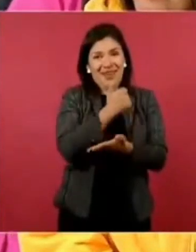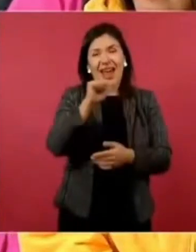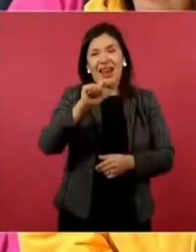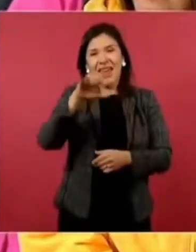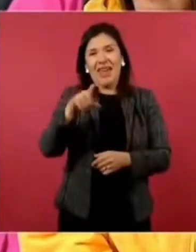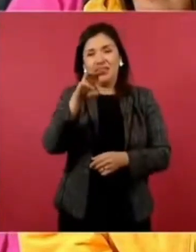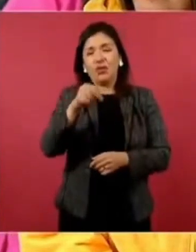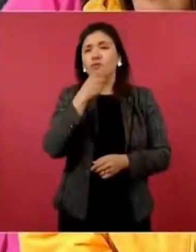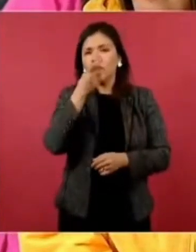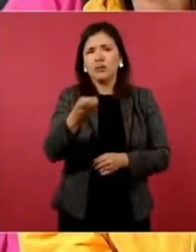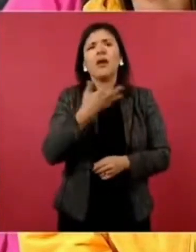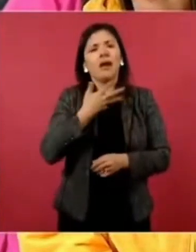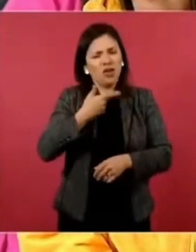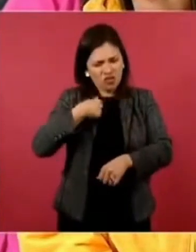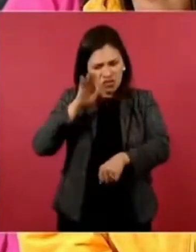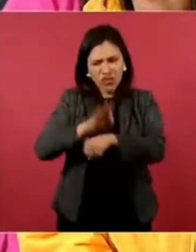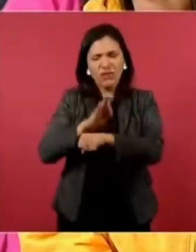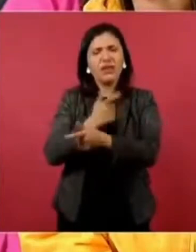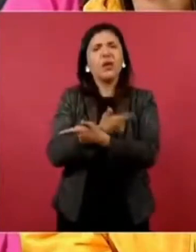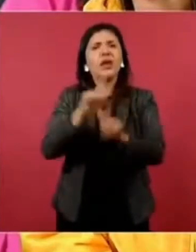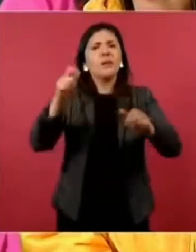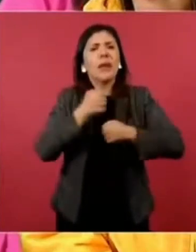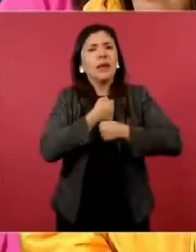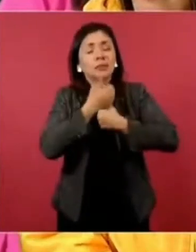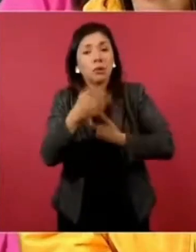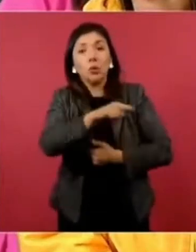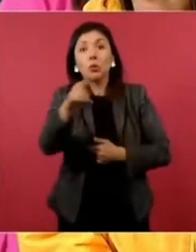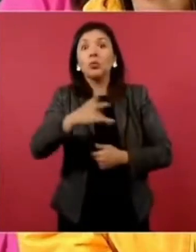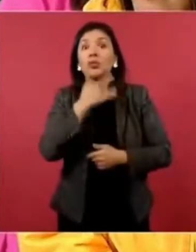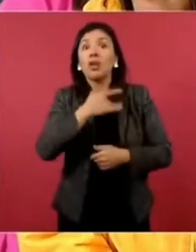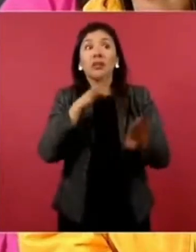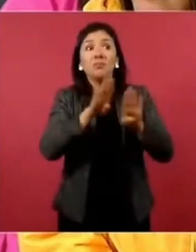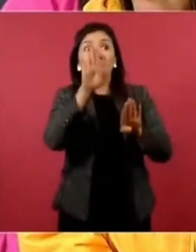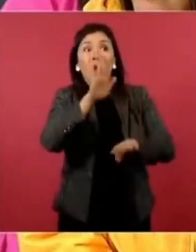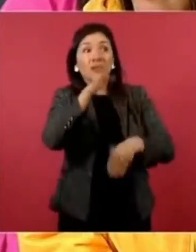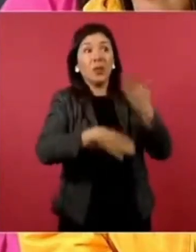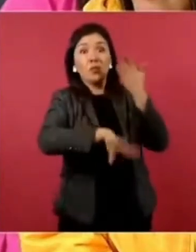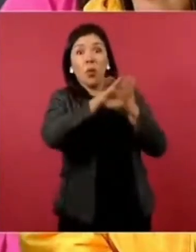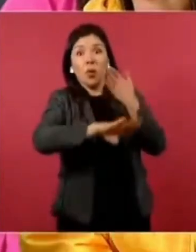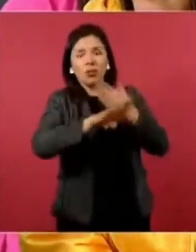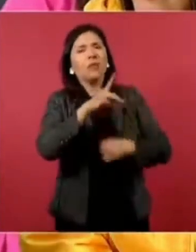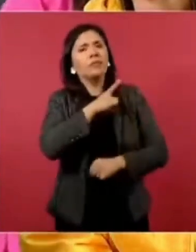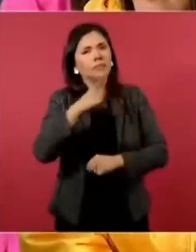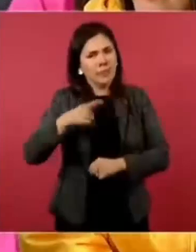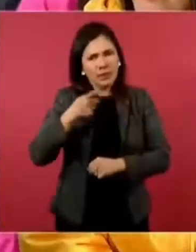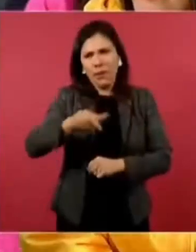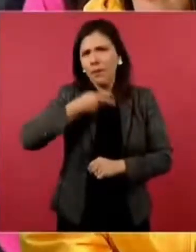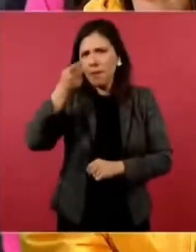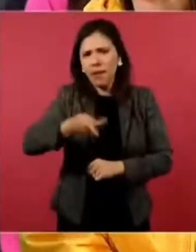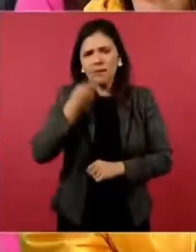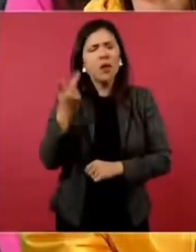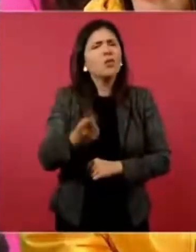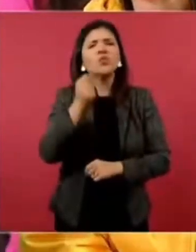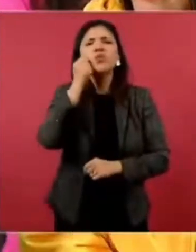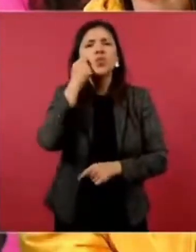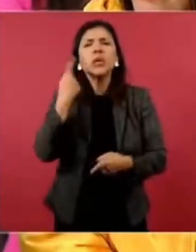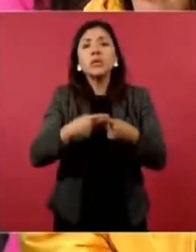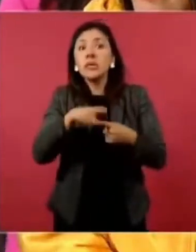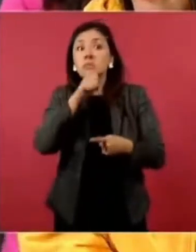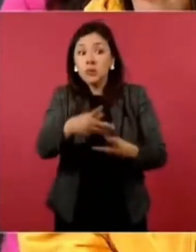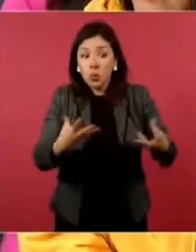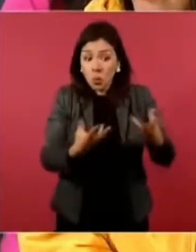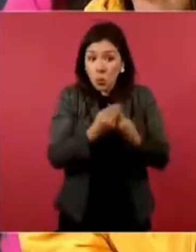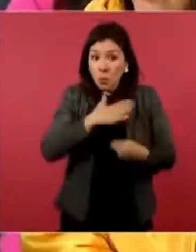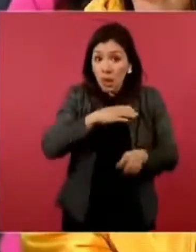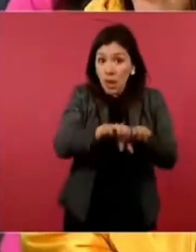va a defender la libertad de expresión, que si alguien se siente agraviado, pues que lo diga, y que no importa que sea alguien de su equipo que lo